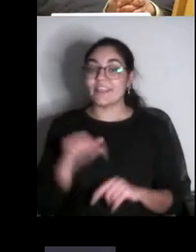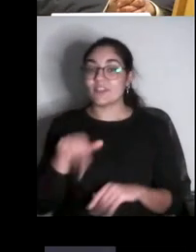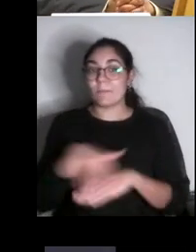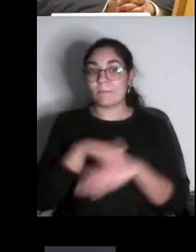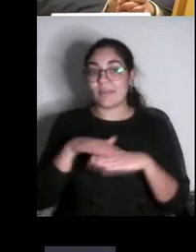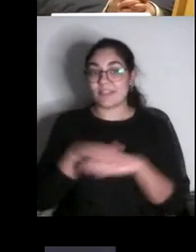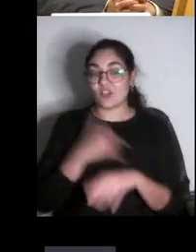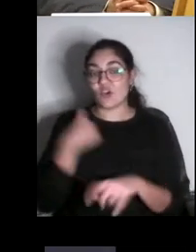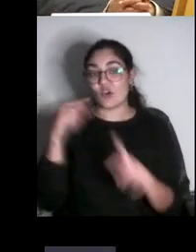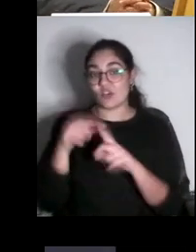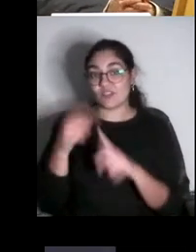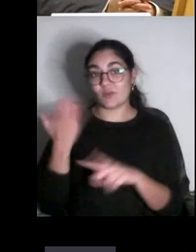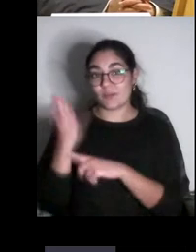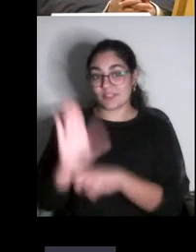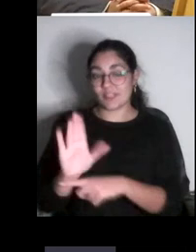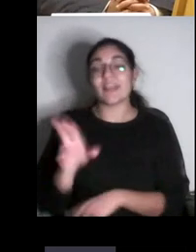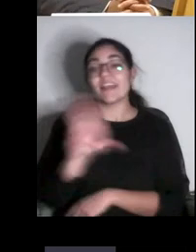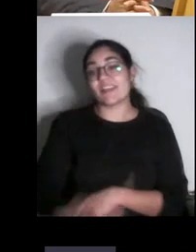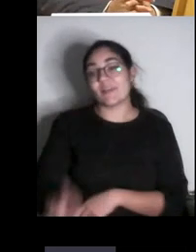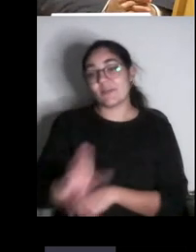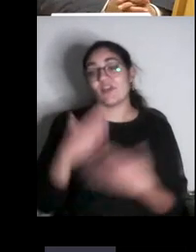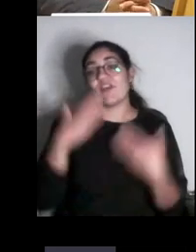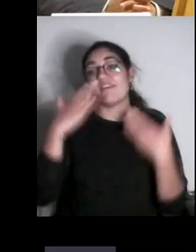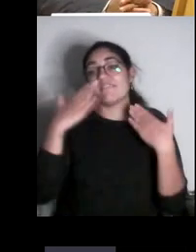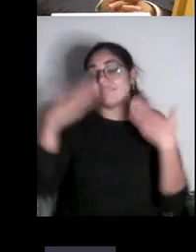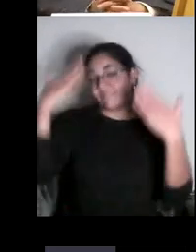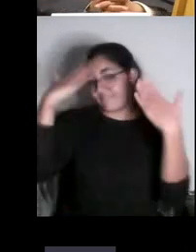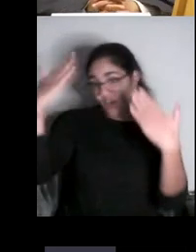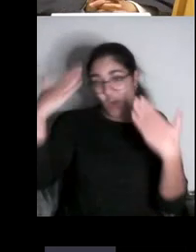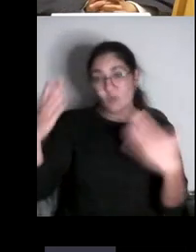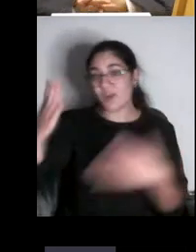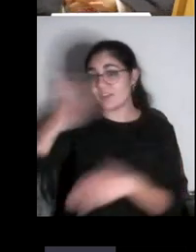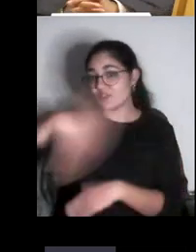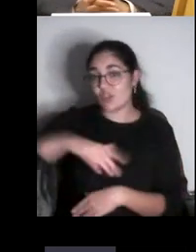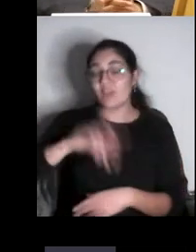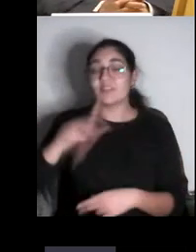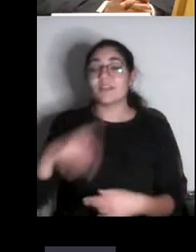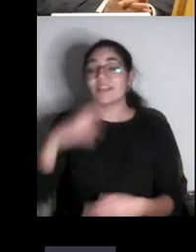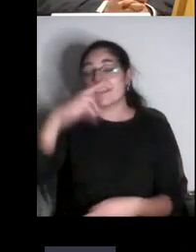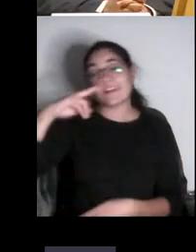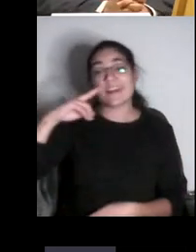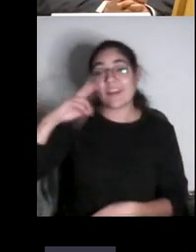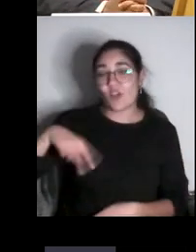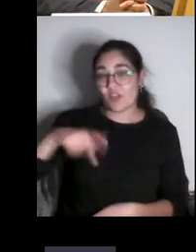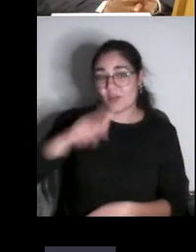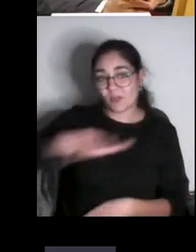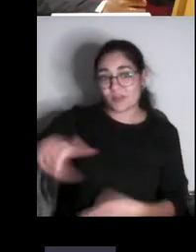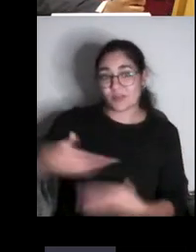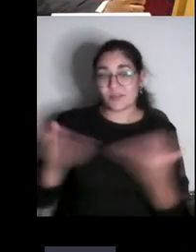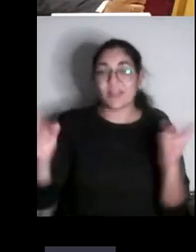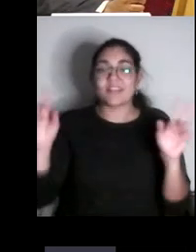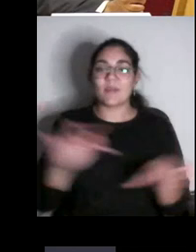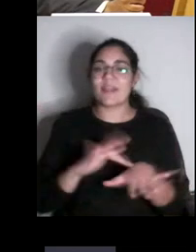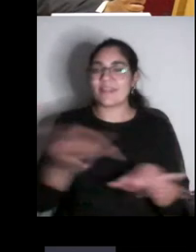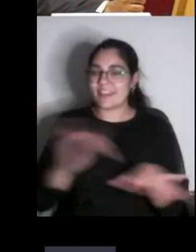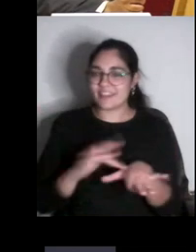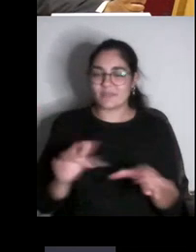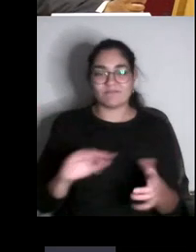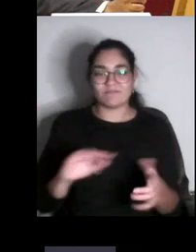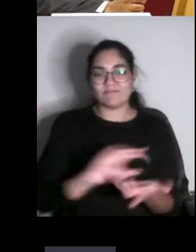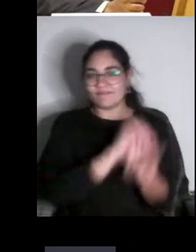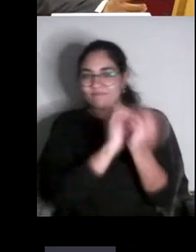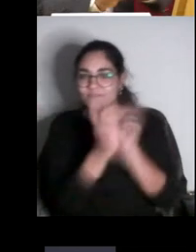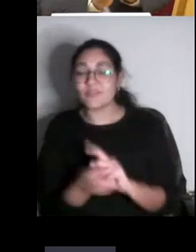presentación. Reitero mi felicitación, mi reconocimiento, el mío y el director sector de digitalización, por todo el trabajo, por